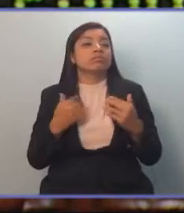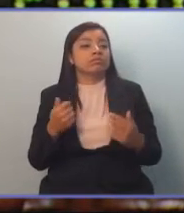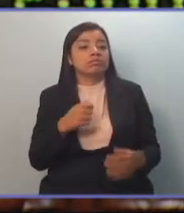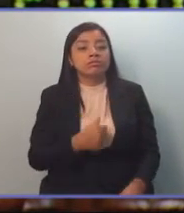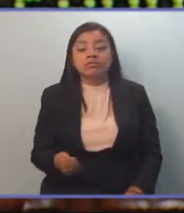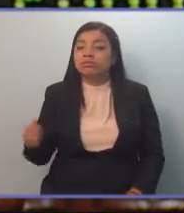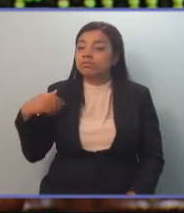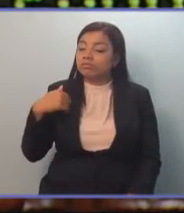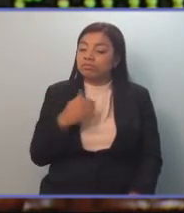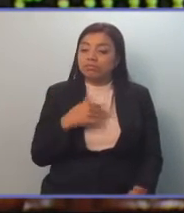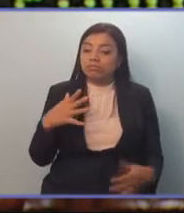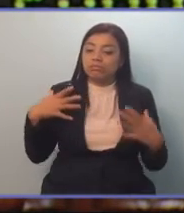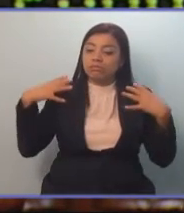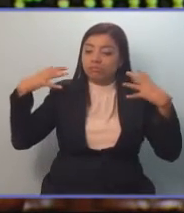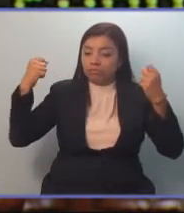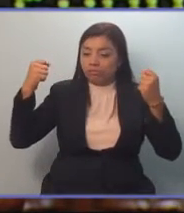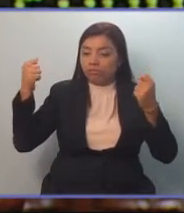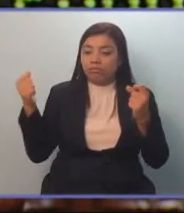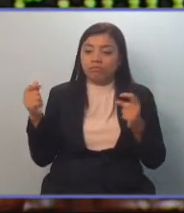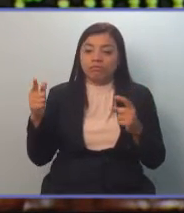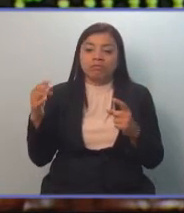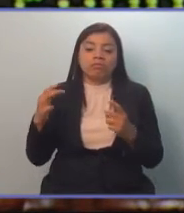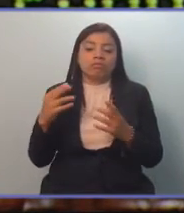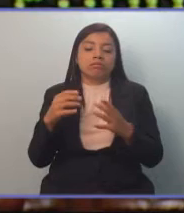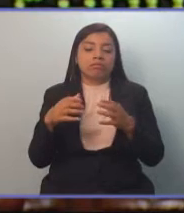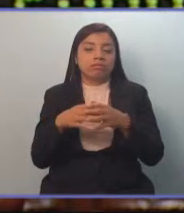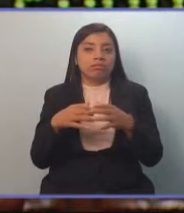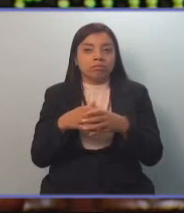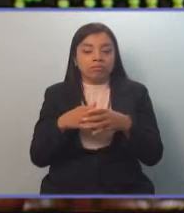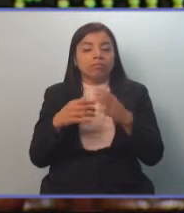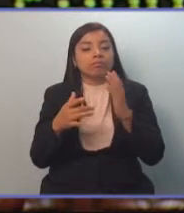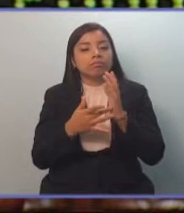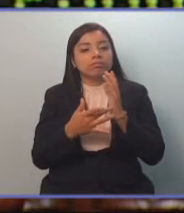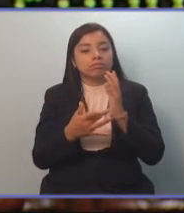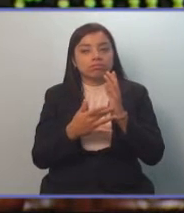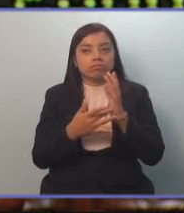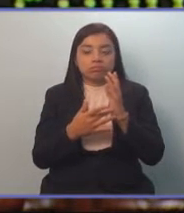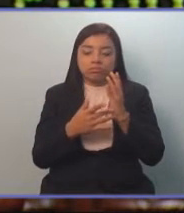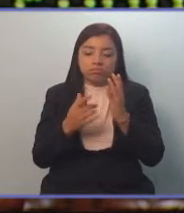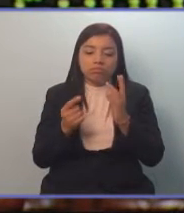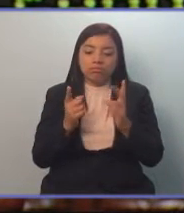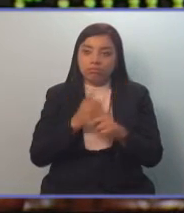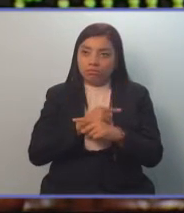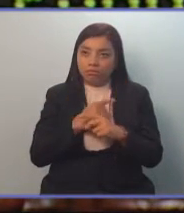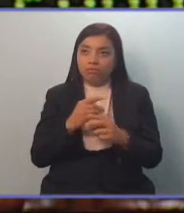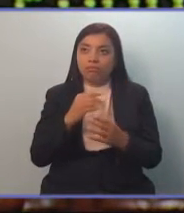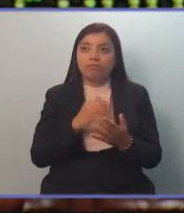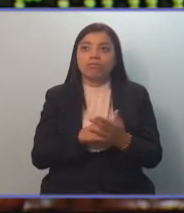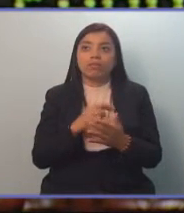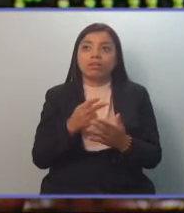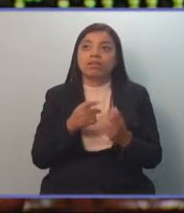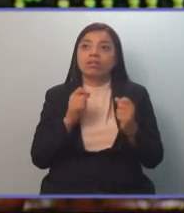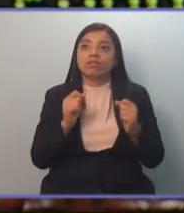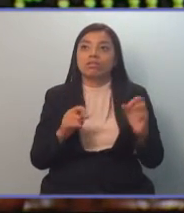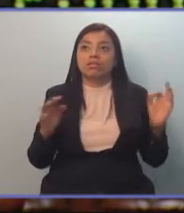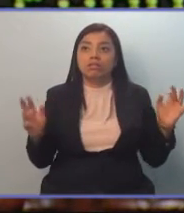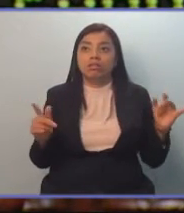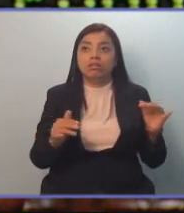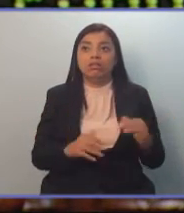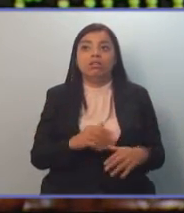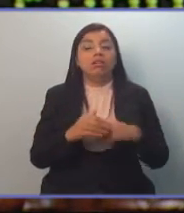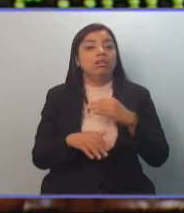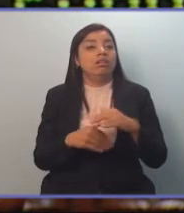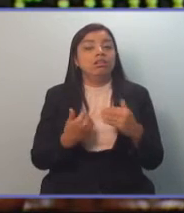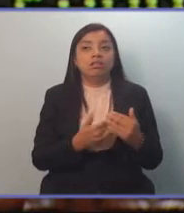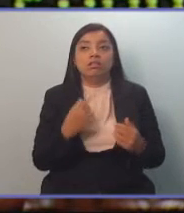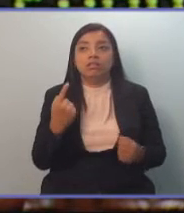MinSal. 1. Reformar parte de la comisión técnica por medio de la persona delegada. 2. Asistir a las reuniones por medio de